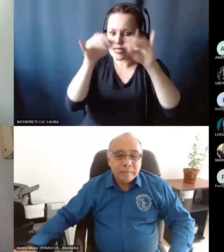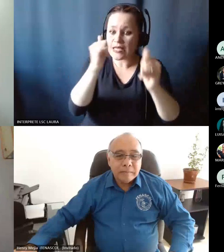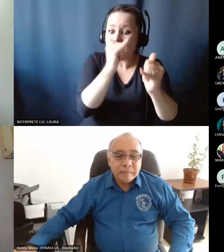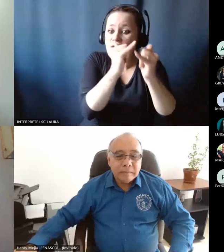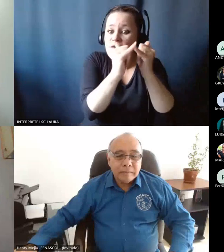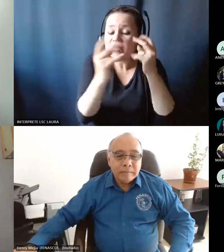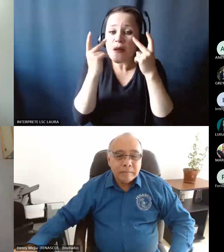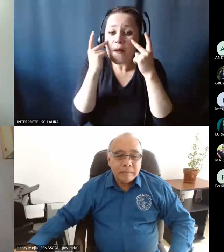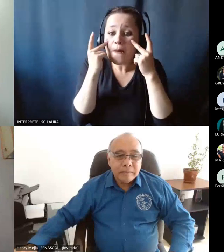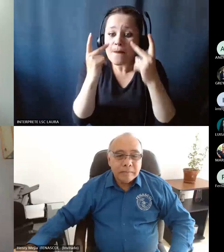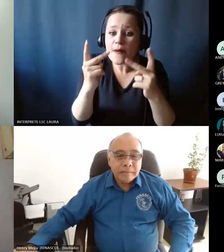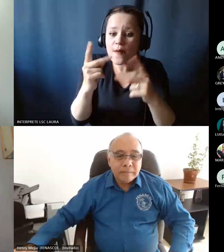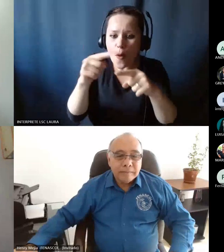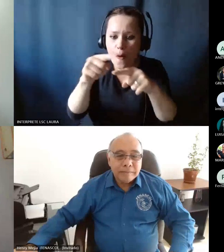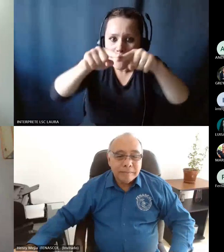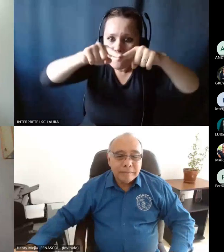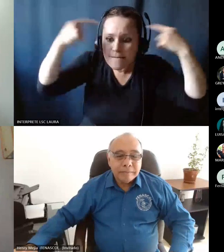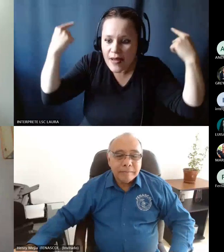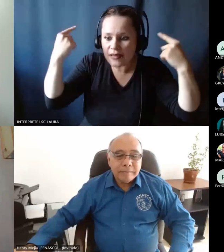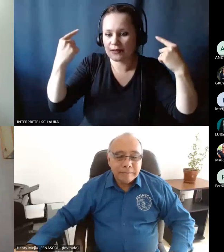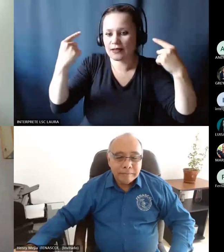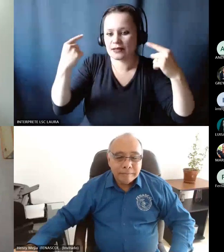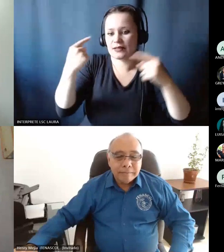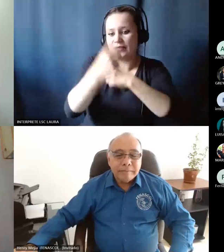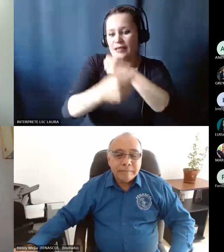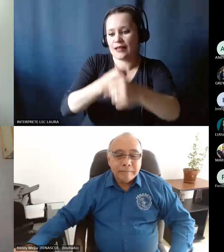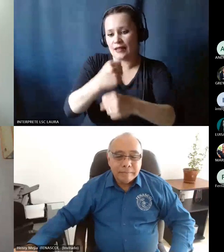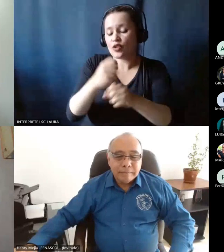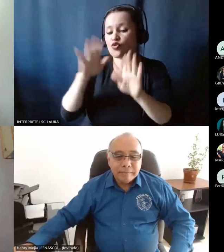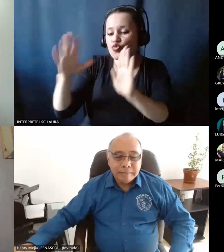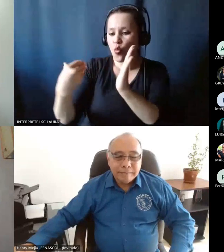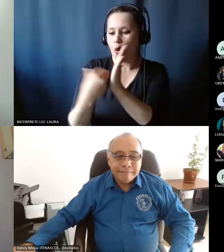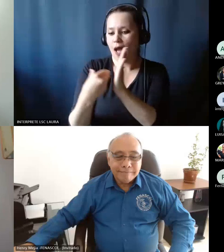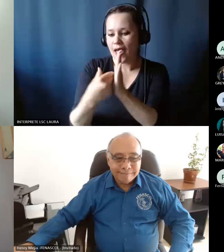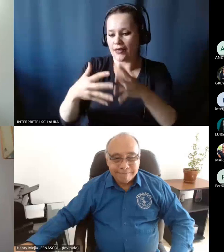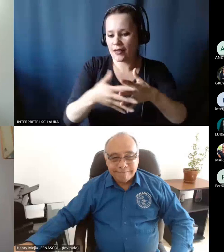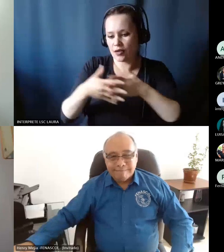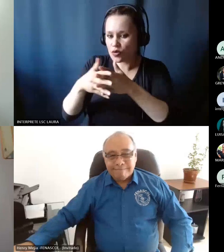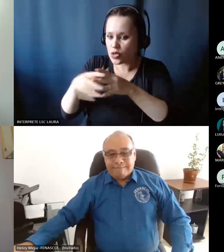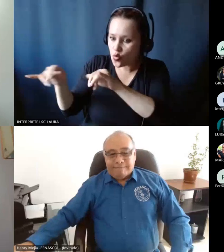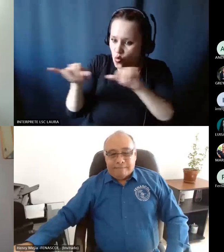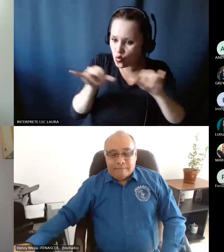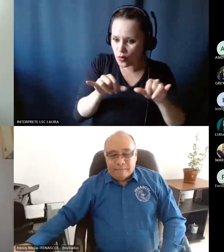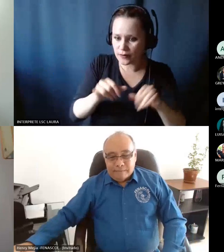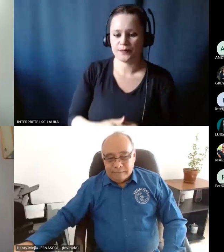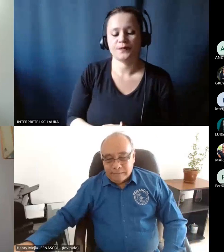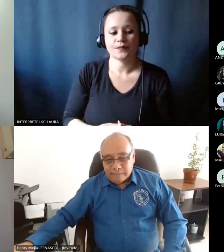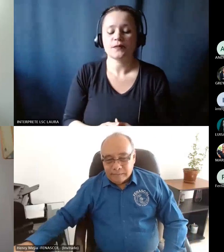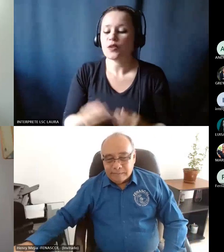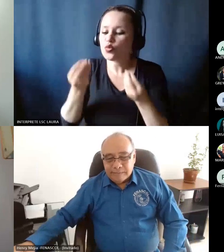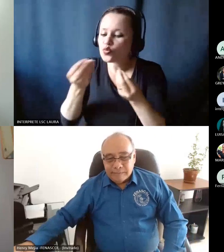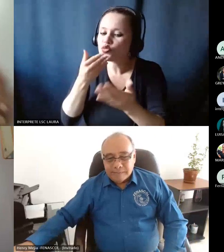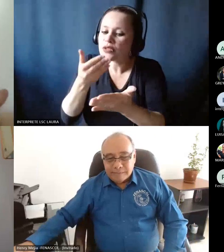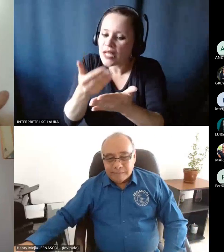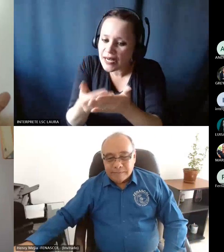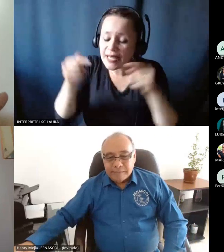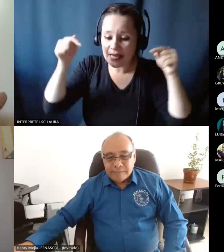las de la agenda 20 y 30 de las Naciones Unidas Muchísimas gracias este evento lo realizamos para